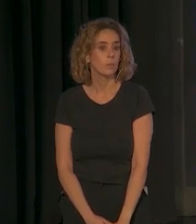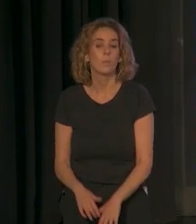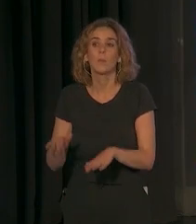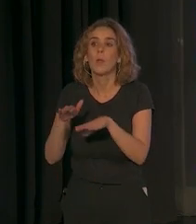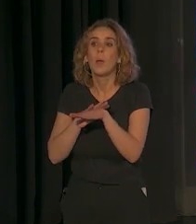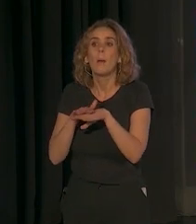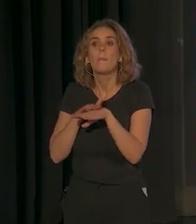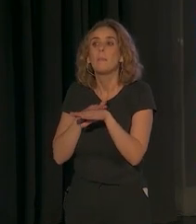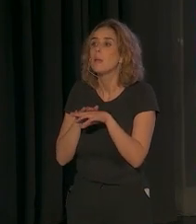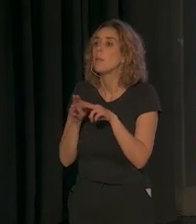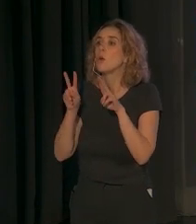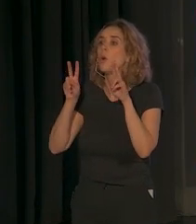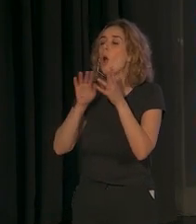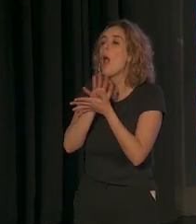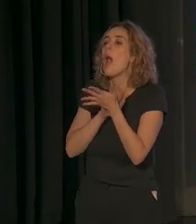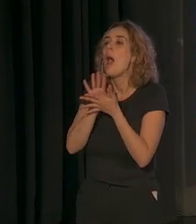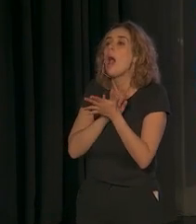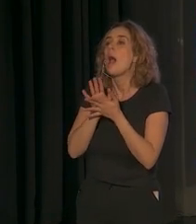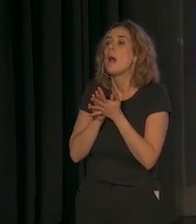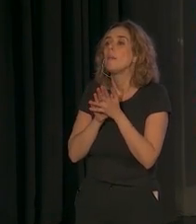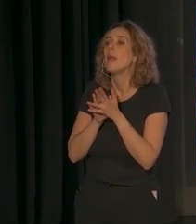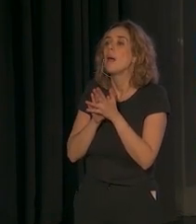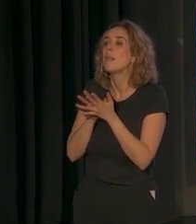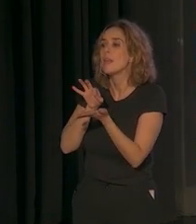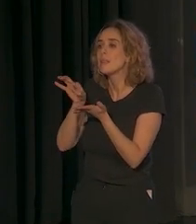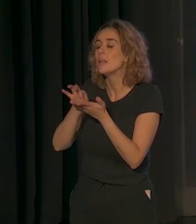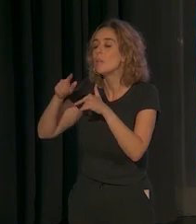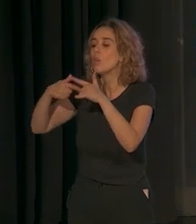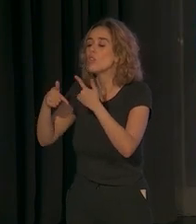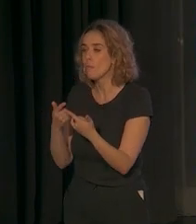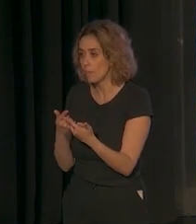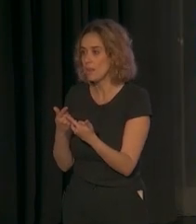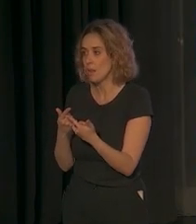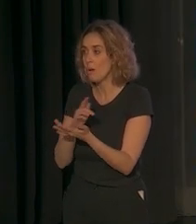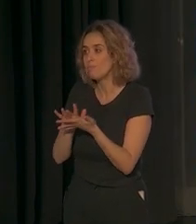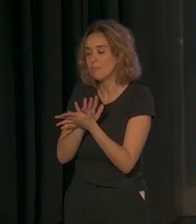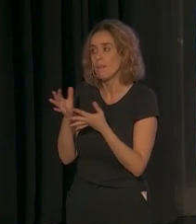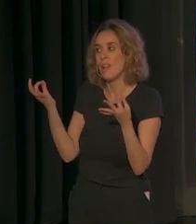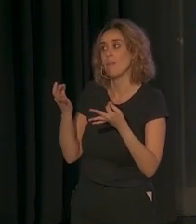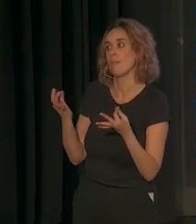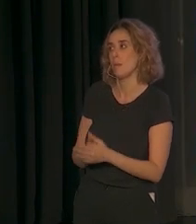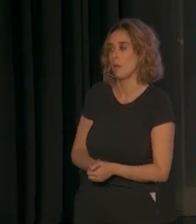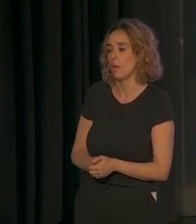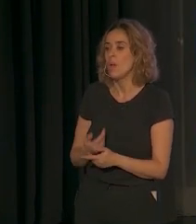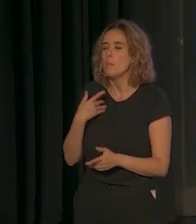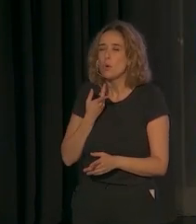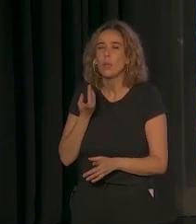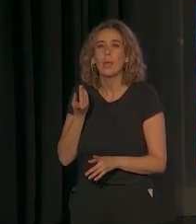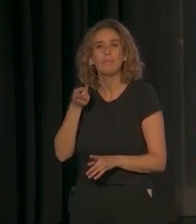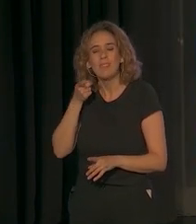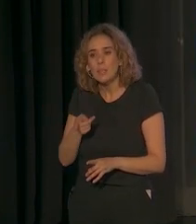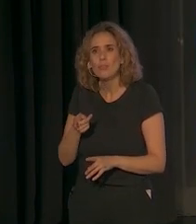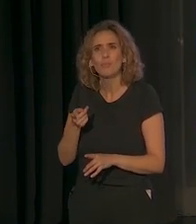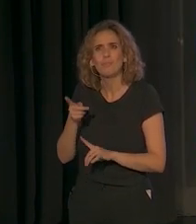Perdón, Peggy, creo que deberíamos de hablar del plan de servicio a las familias, porque creo que ese es el problema, que se pueda entender la